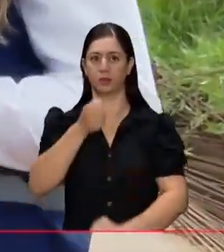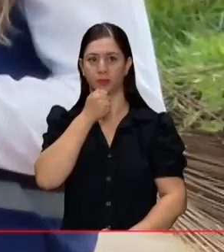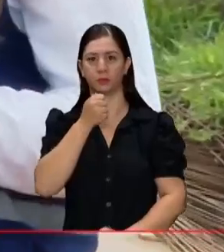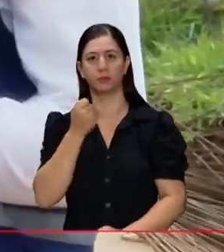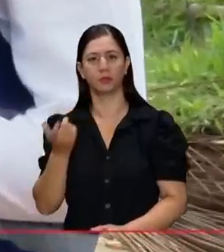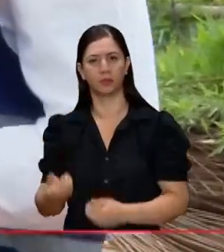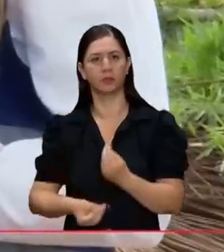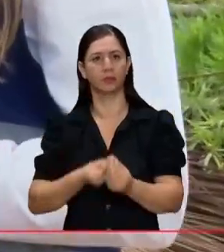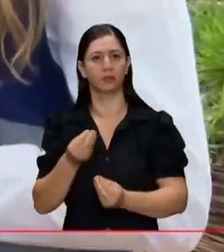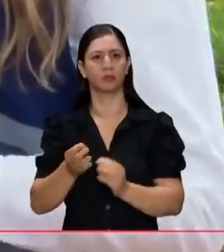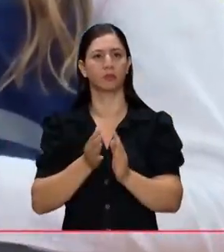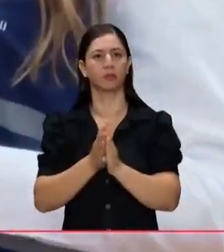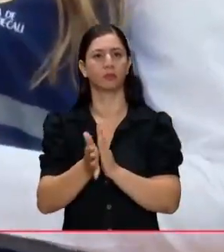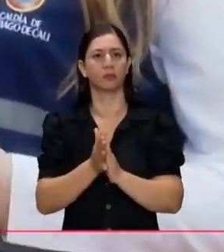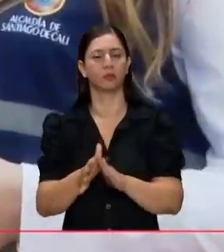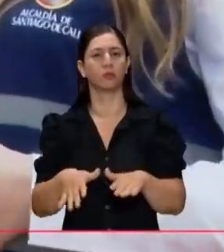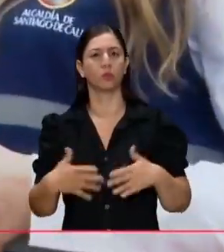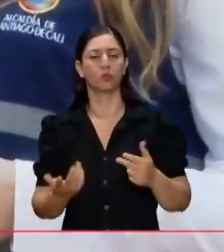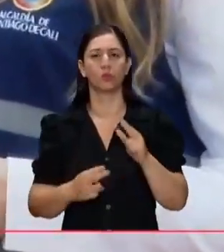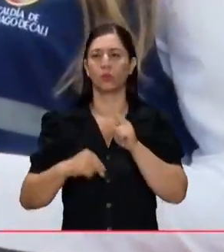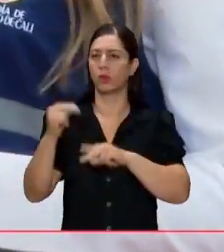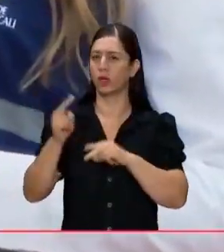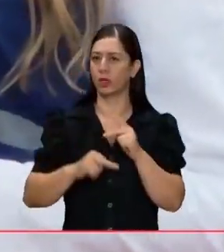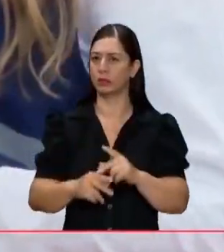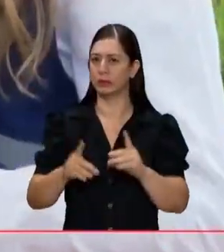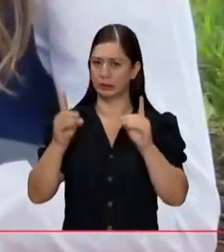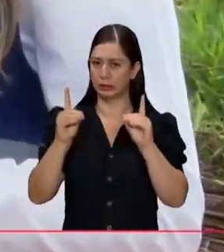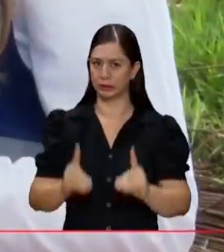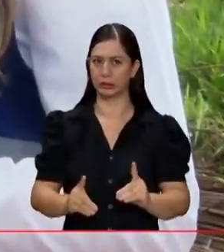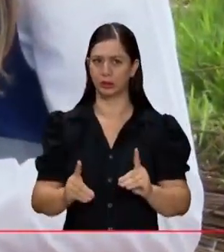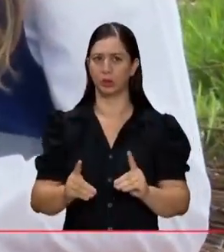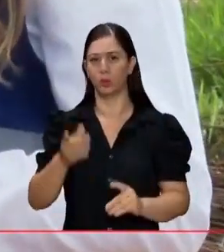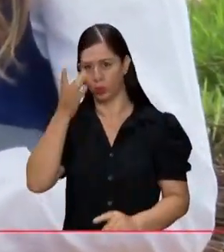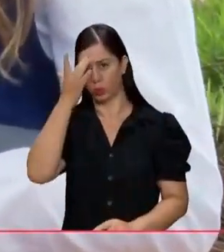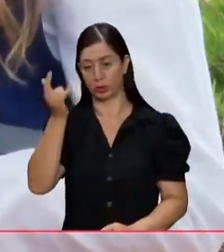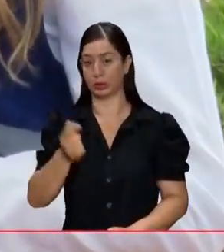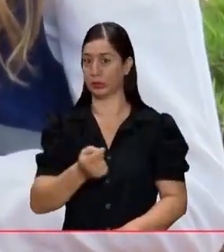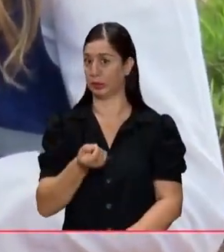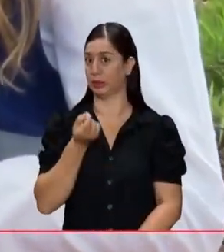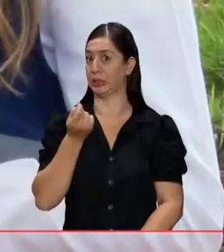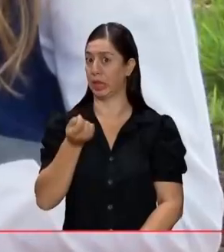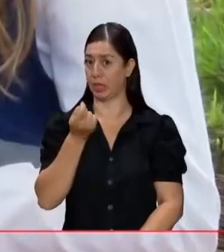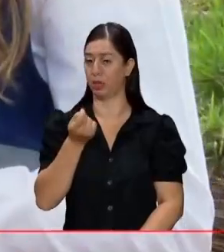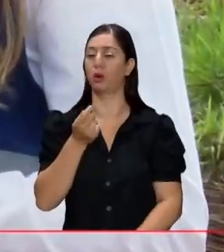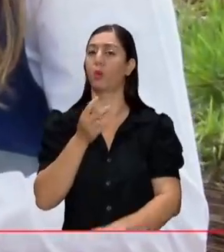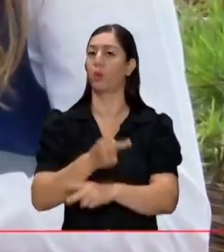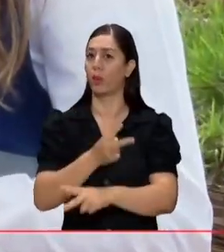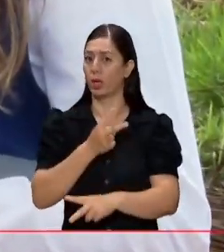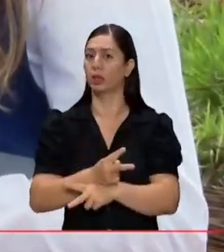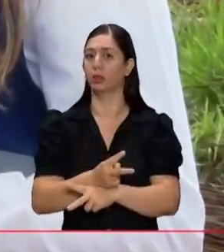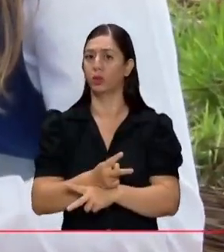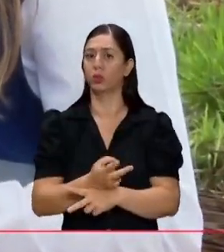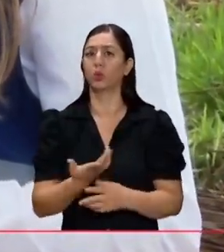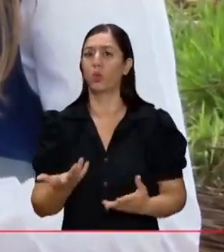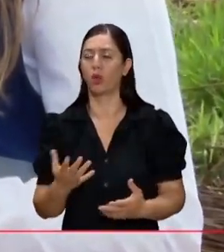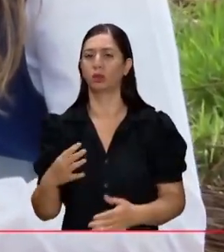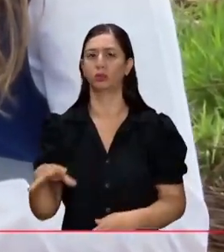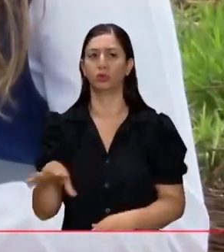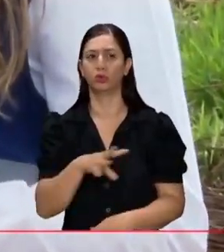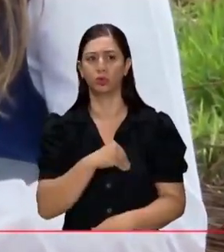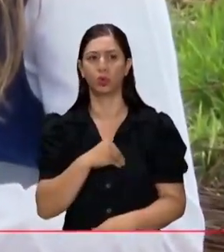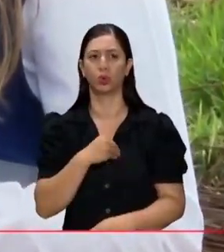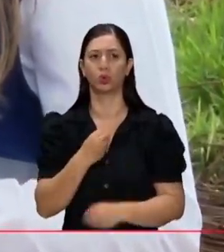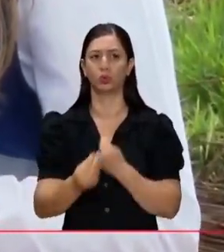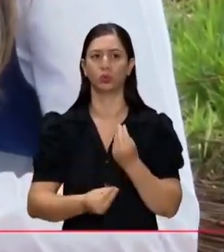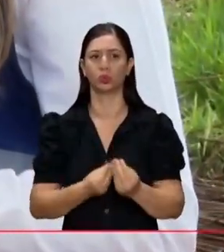secretaria. Hablemos acerca de estas obras decisivas porque tienen un riesgo alto en el tema de toda